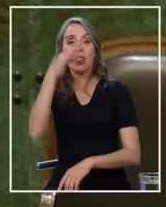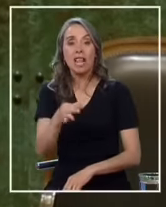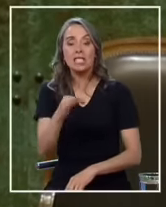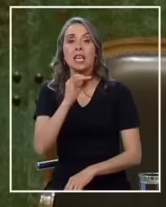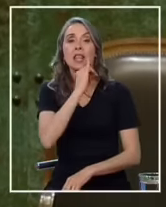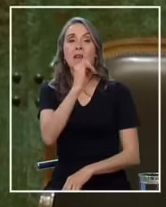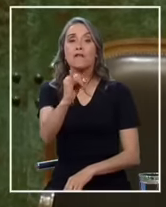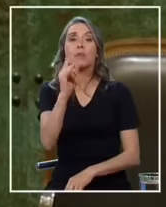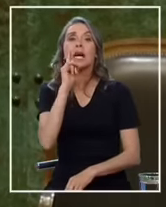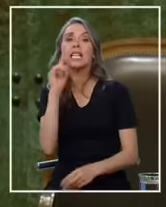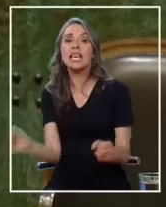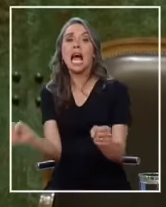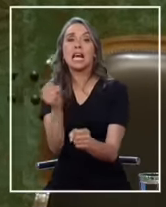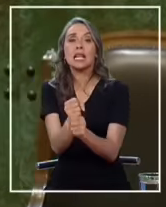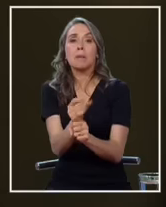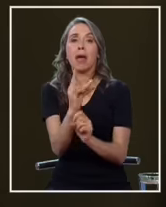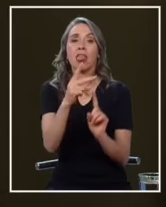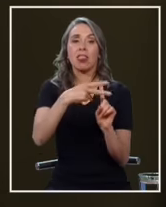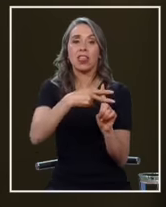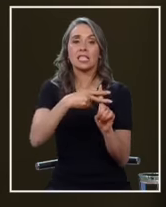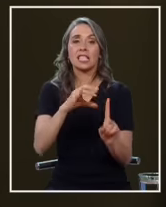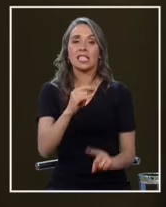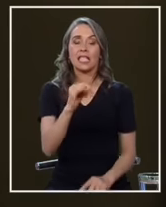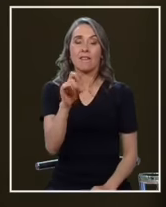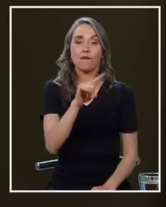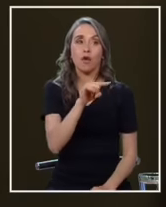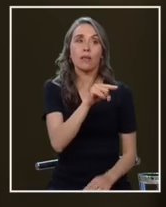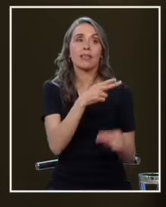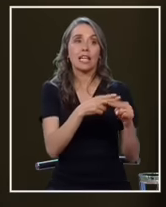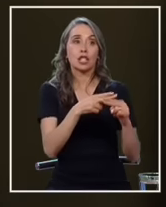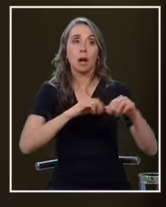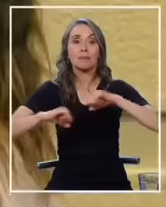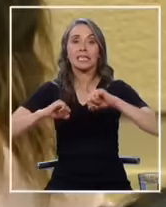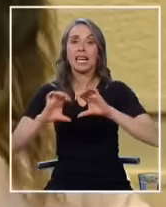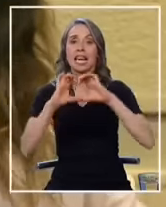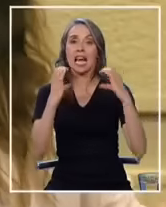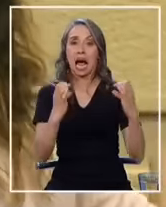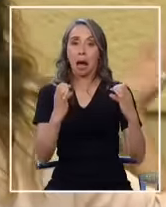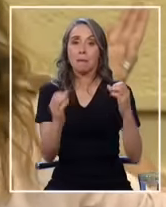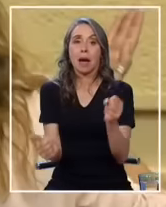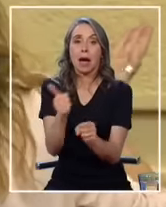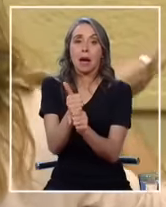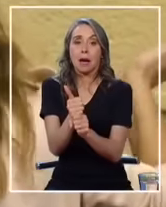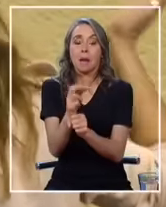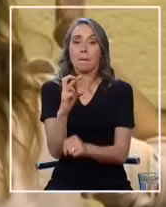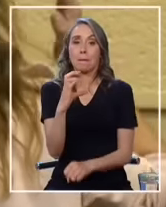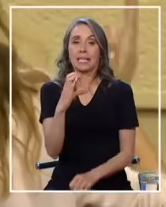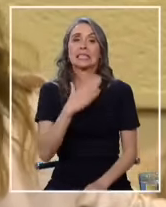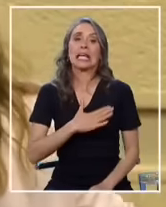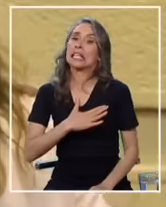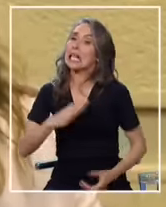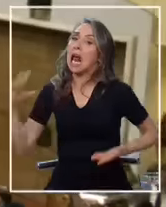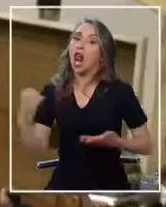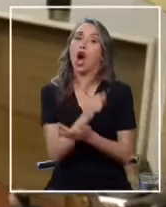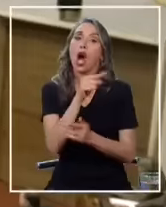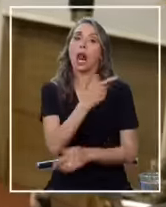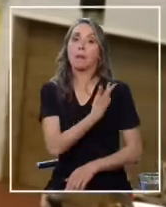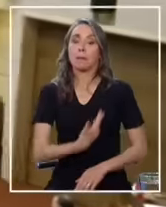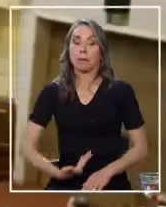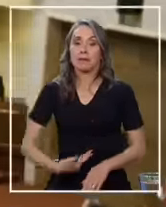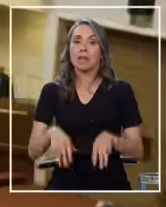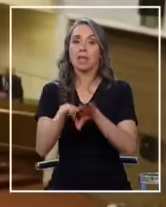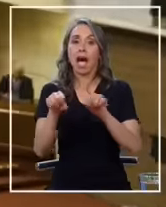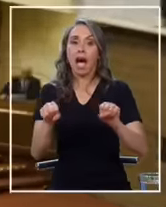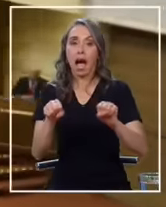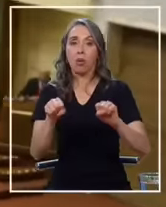se conozca el reemplazante del DC, Ricardo Cifuentes, nombre que ha tensionado a la Cámara, un puesto que el Partido Comunista quiere a toda costa, más si el